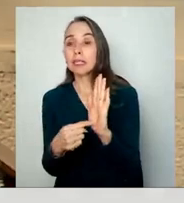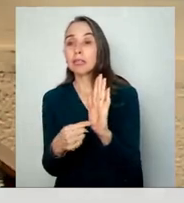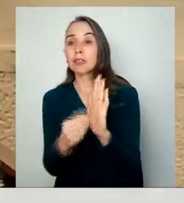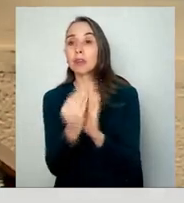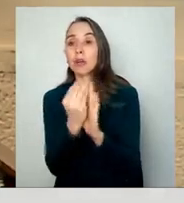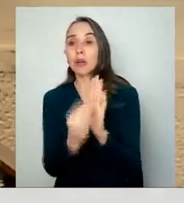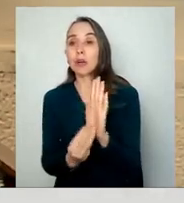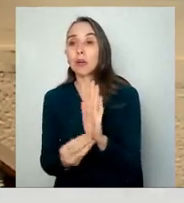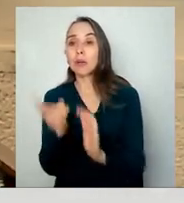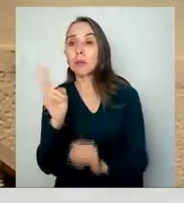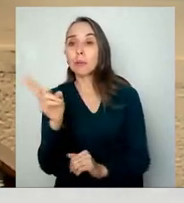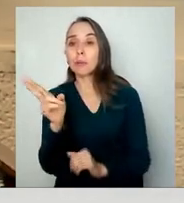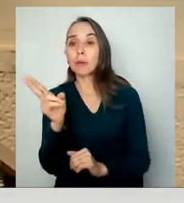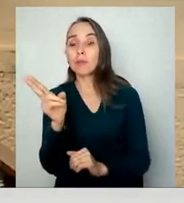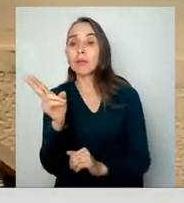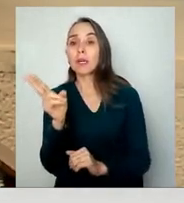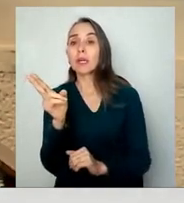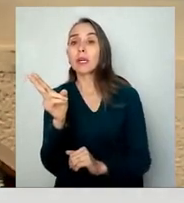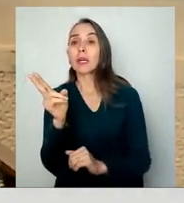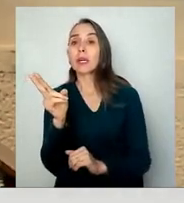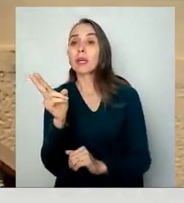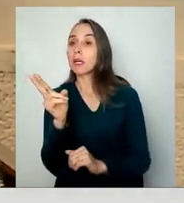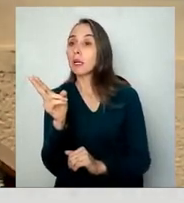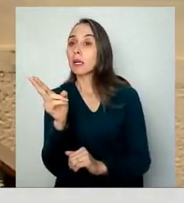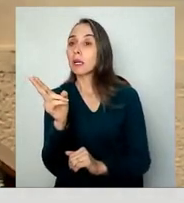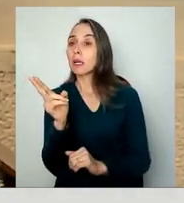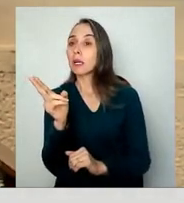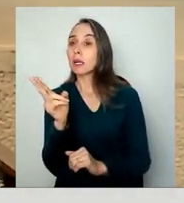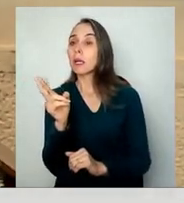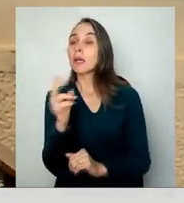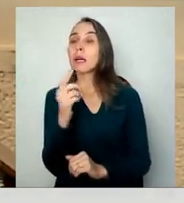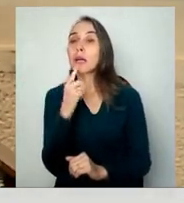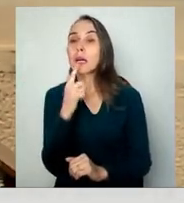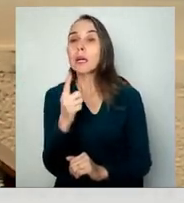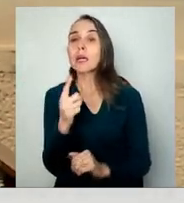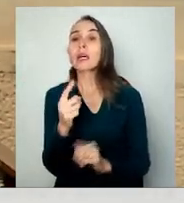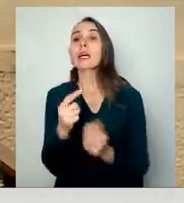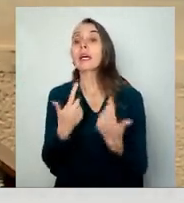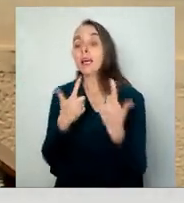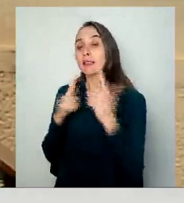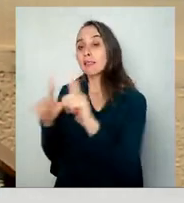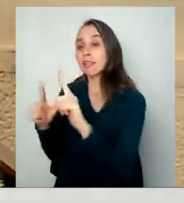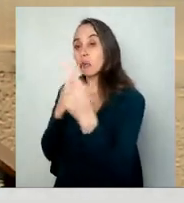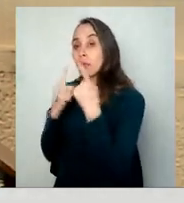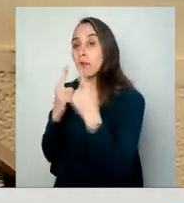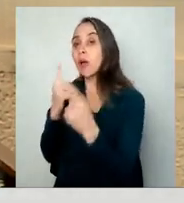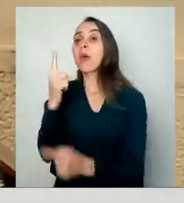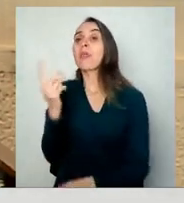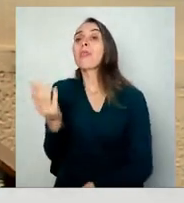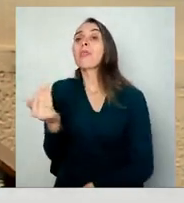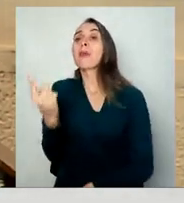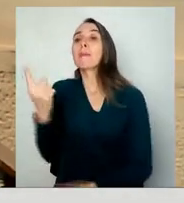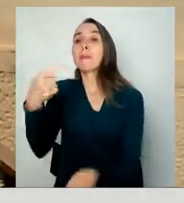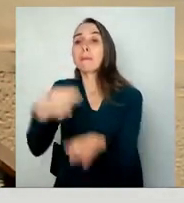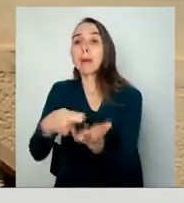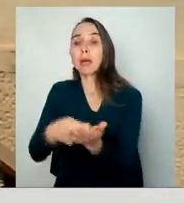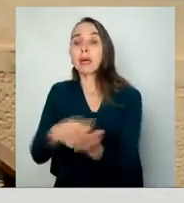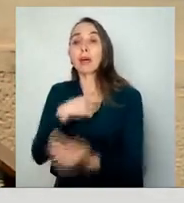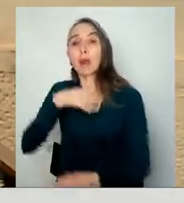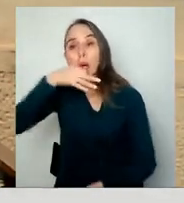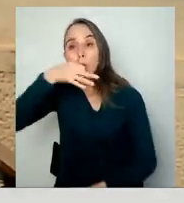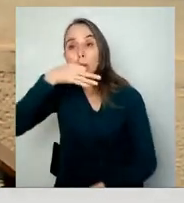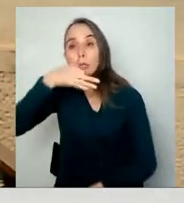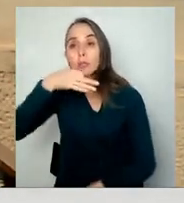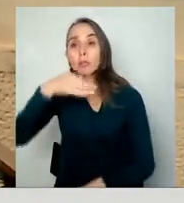las rendiciones de evaluación de la entrega de los título le quiero contar que yo hace un par de meses